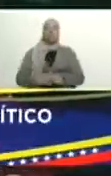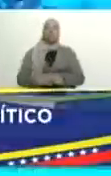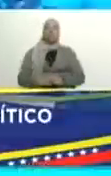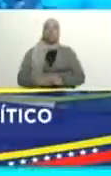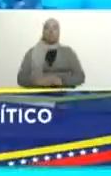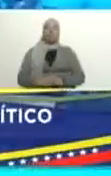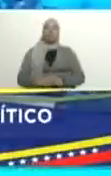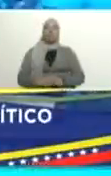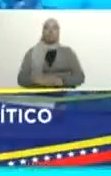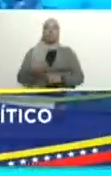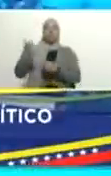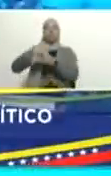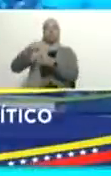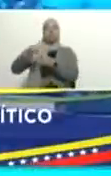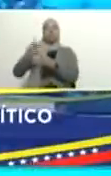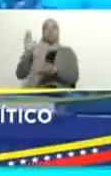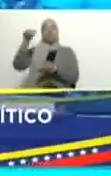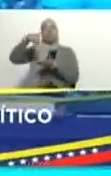de Maracay,